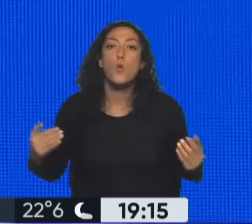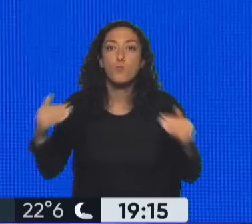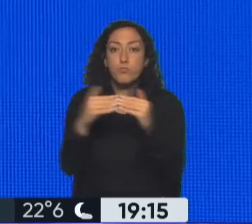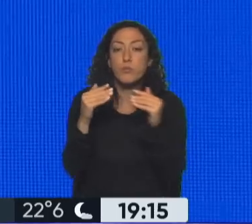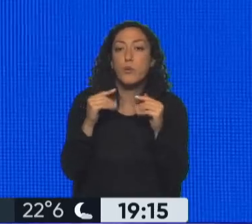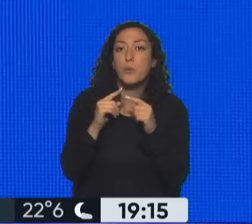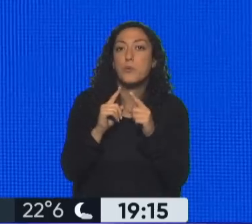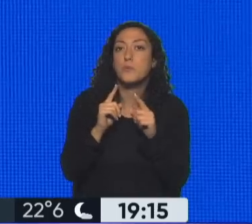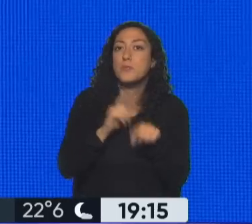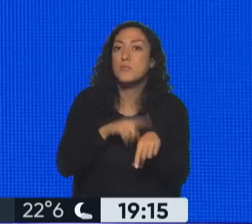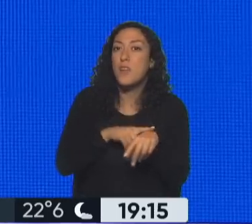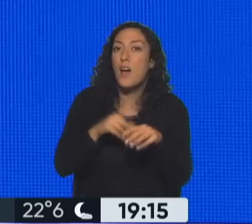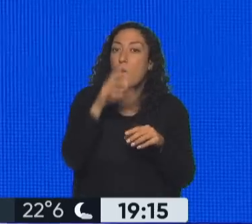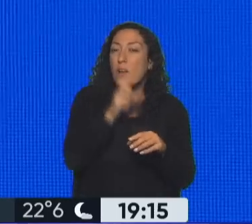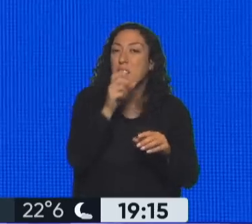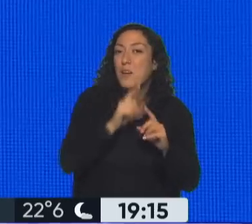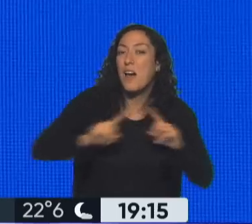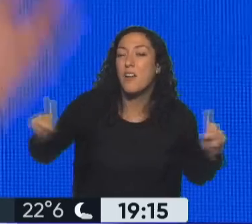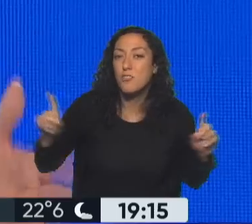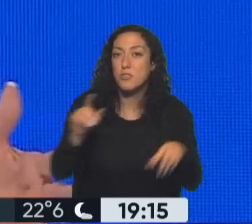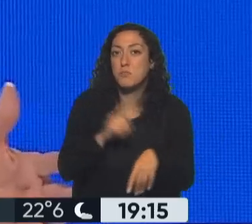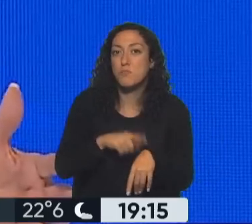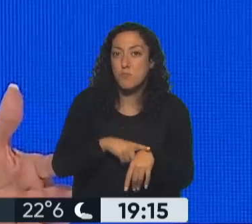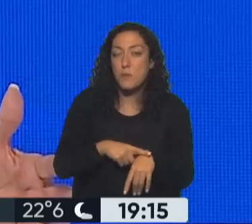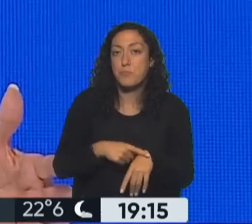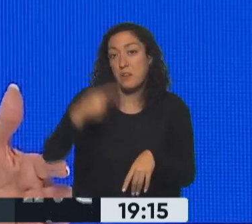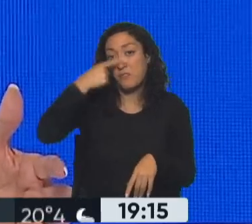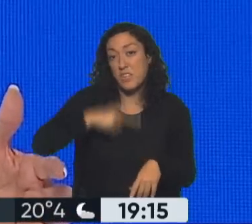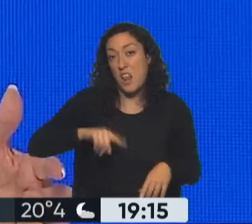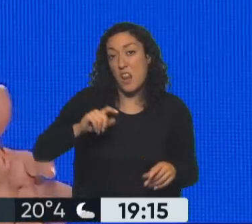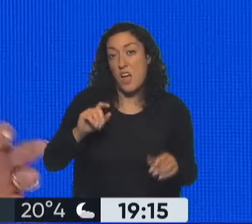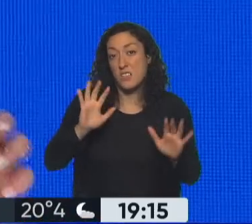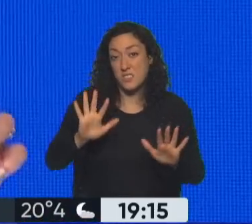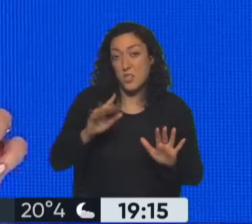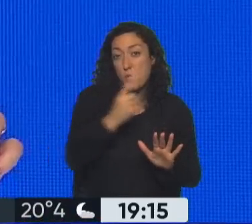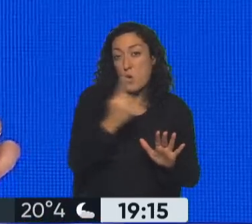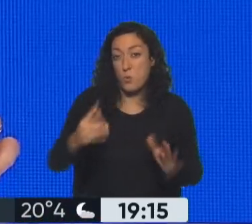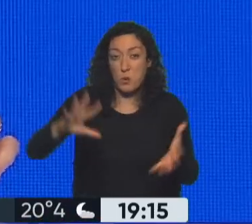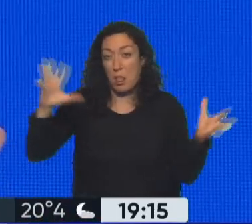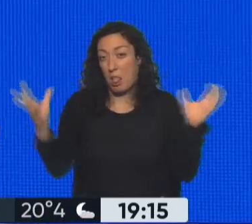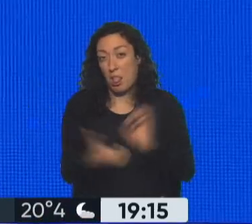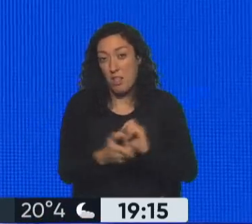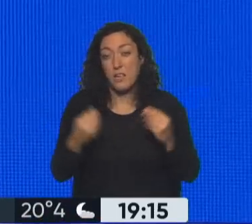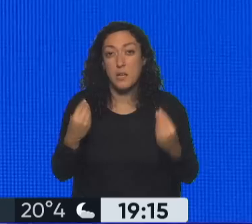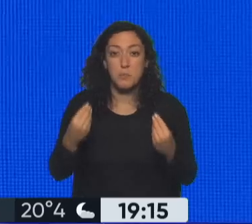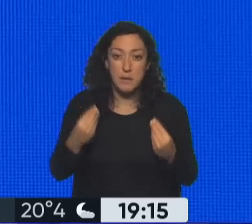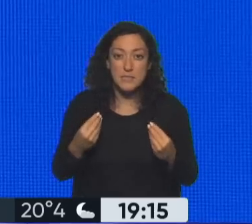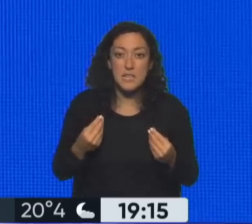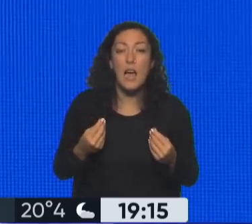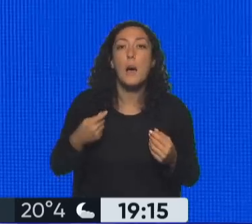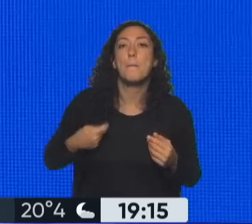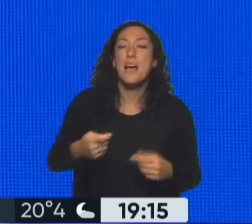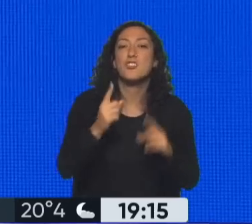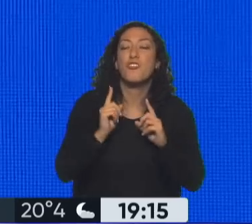convertibilidad explotó. Y terminó como empezó, con la captura de todos los plazos fijos,